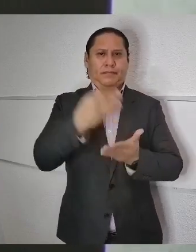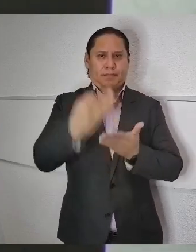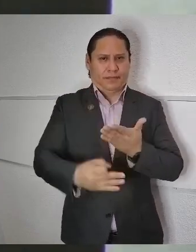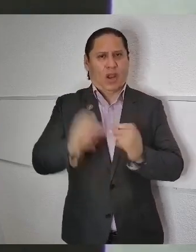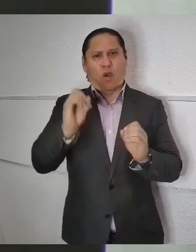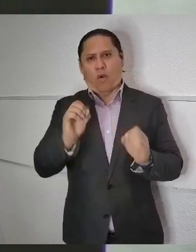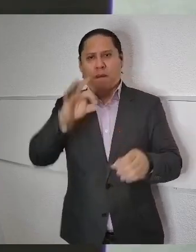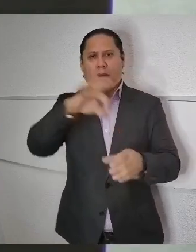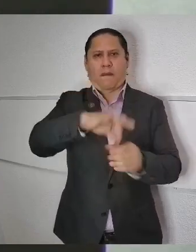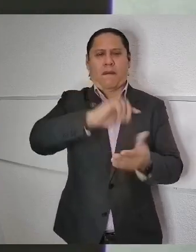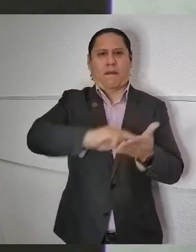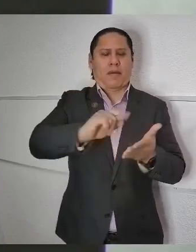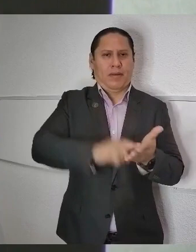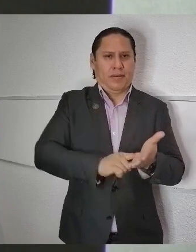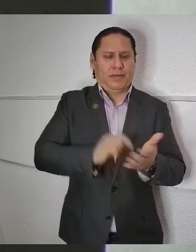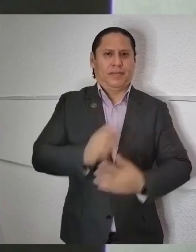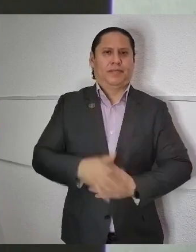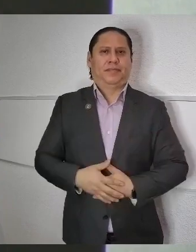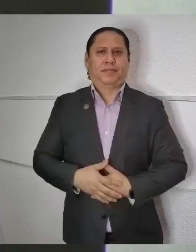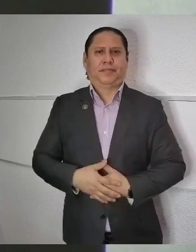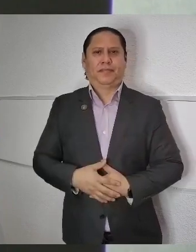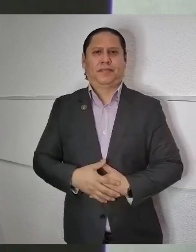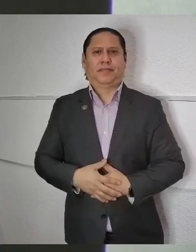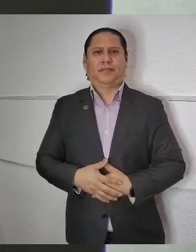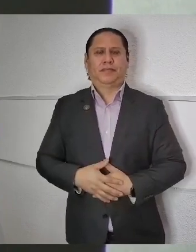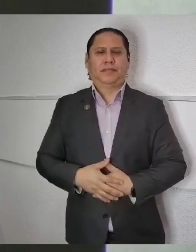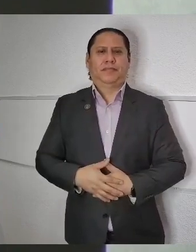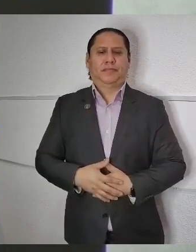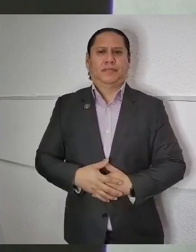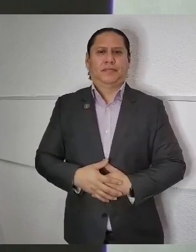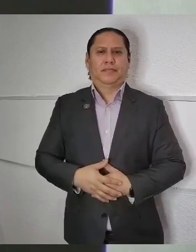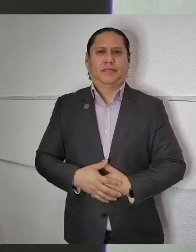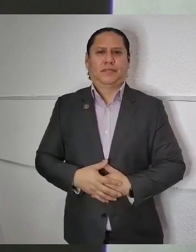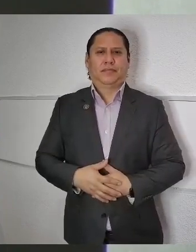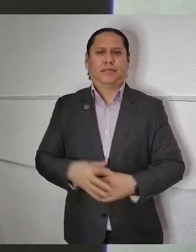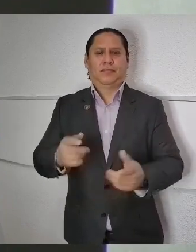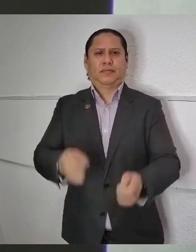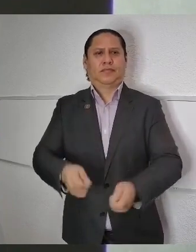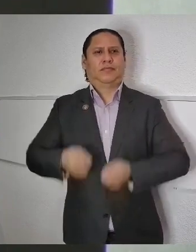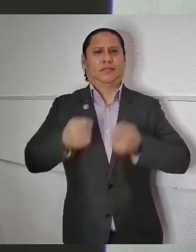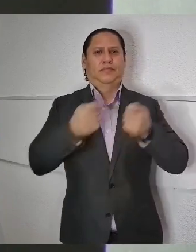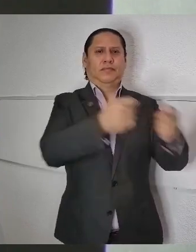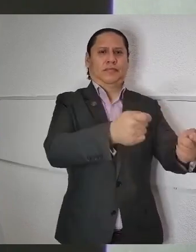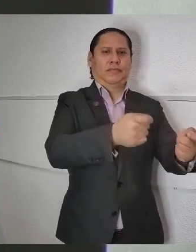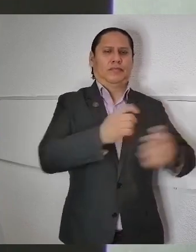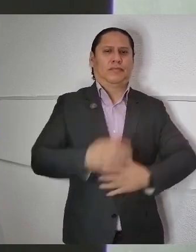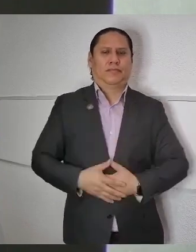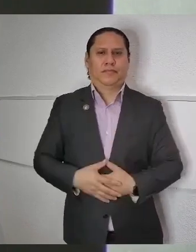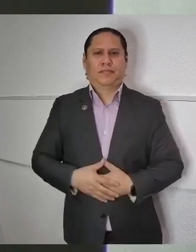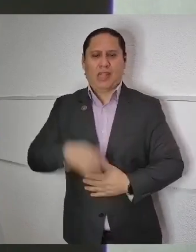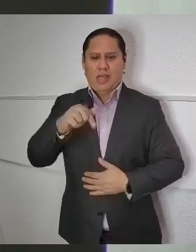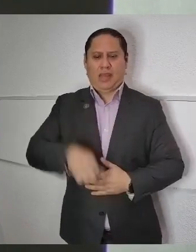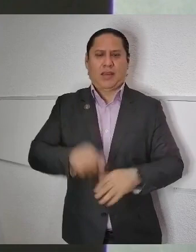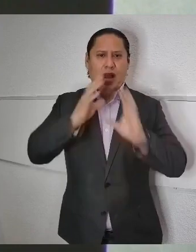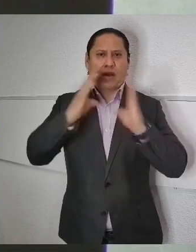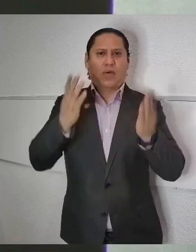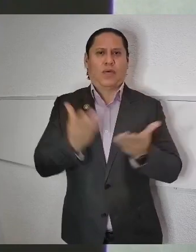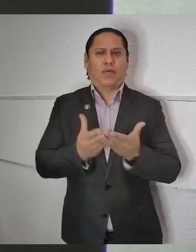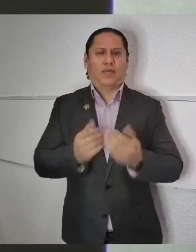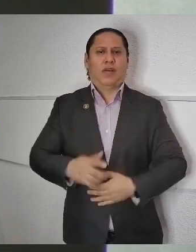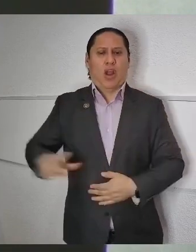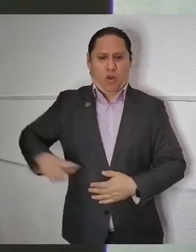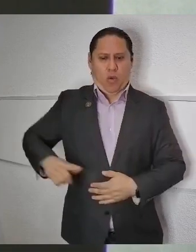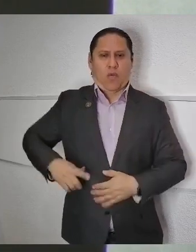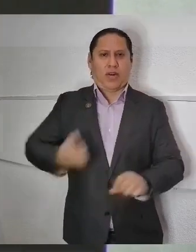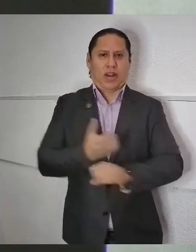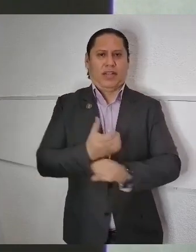votar y que eventualmente vamos a aprobar, fue enviada a este Poder Legislativo por el Ejecutivo